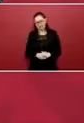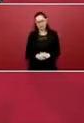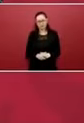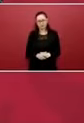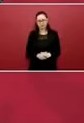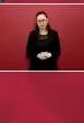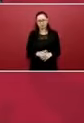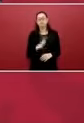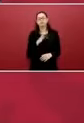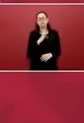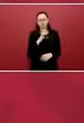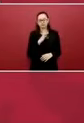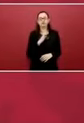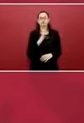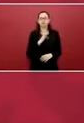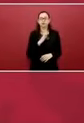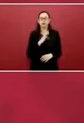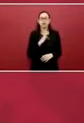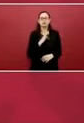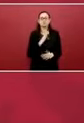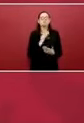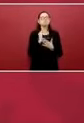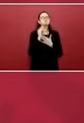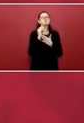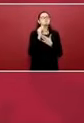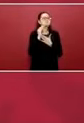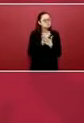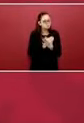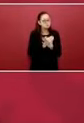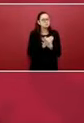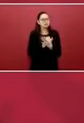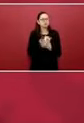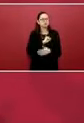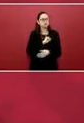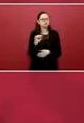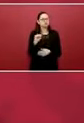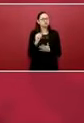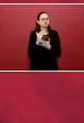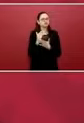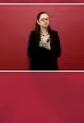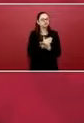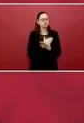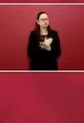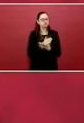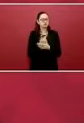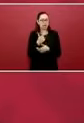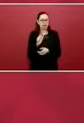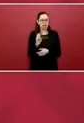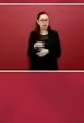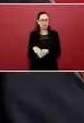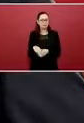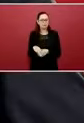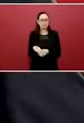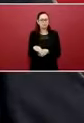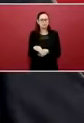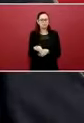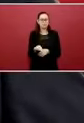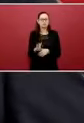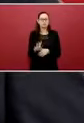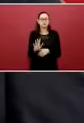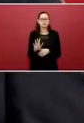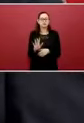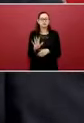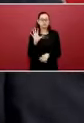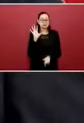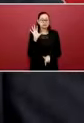hay una disminución de delito en Gustavo Madero, se consiguió,